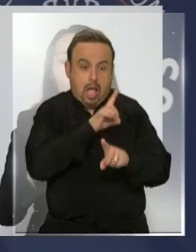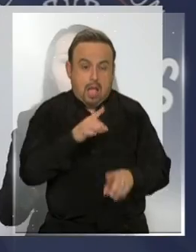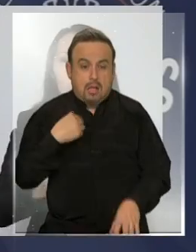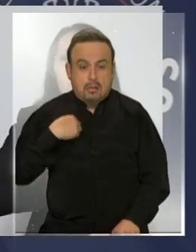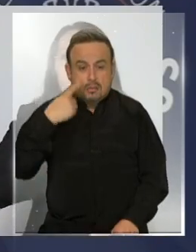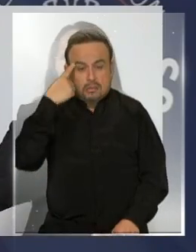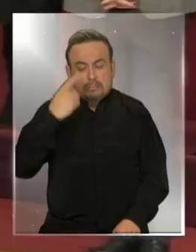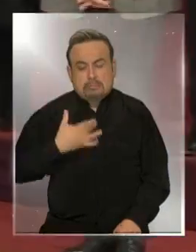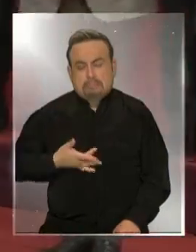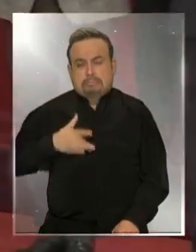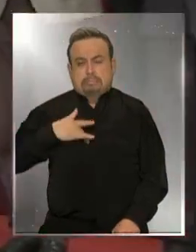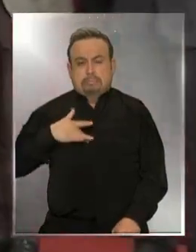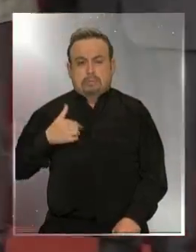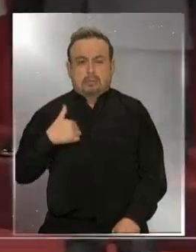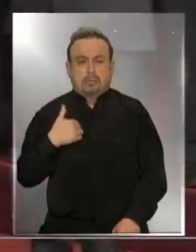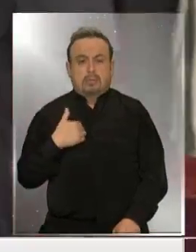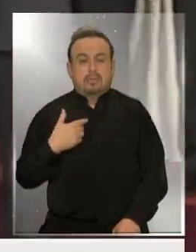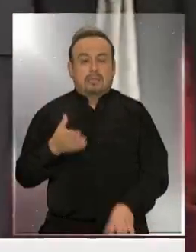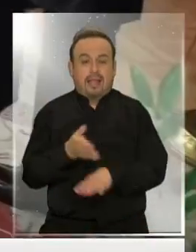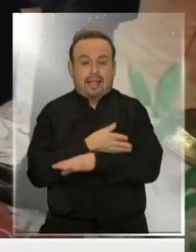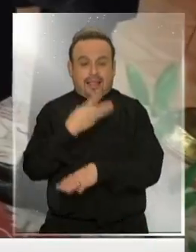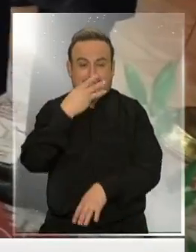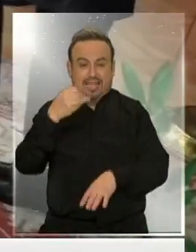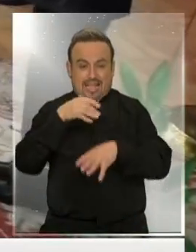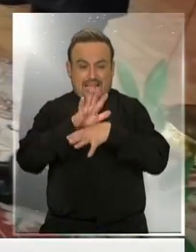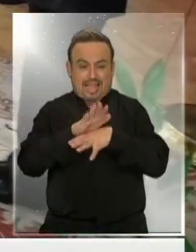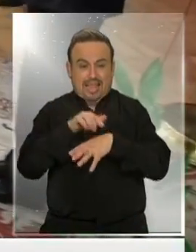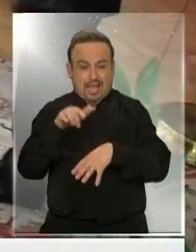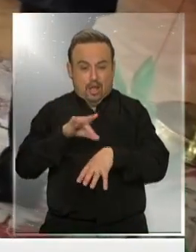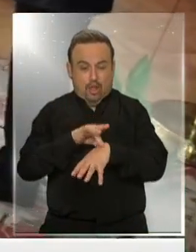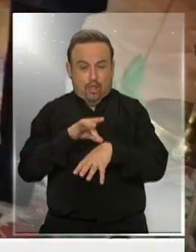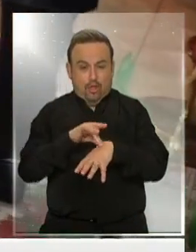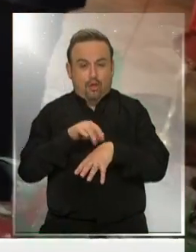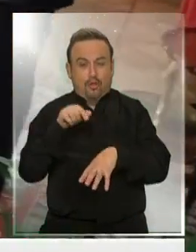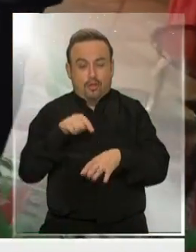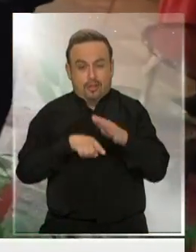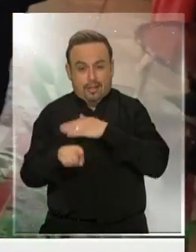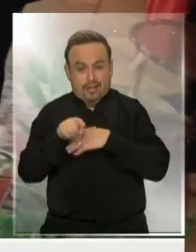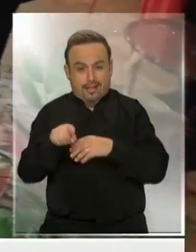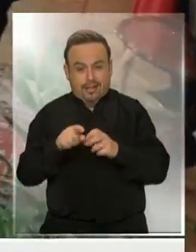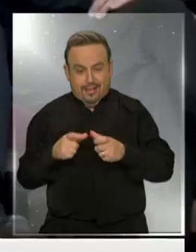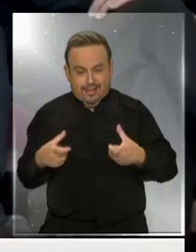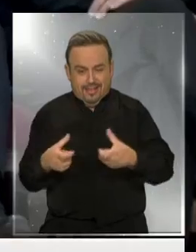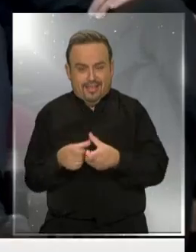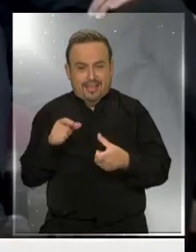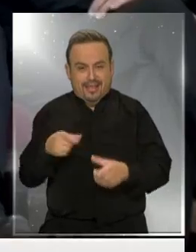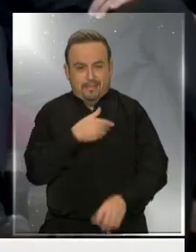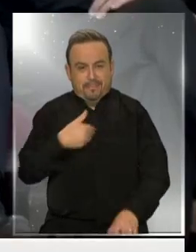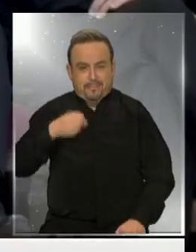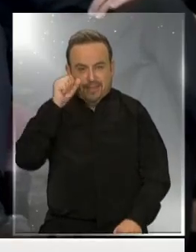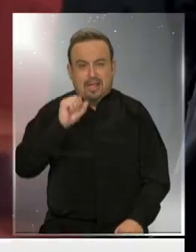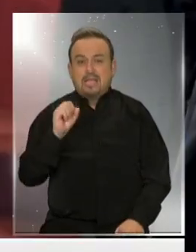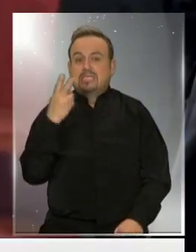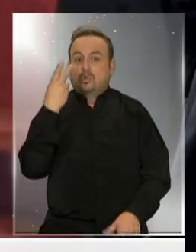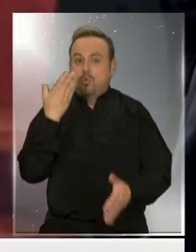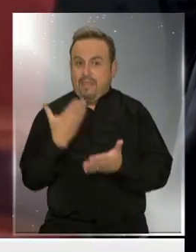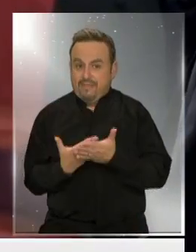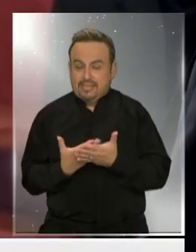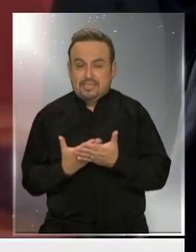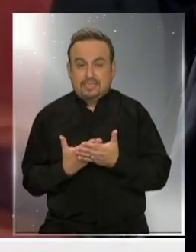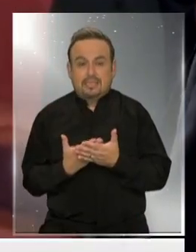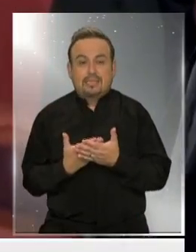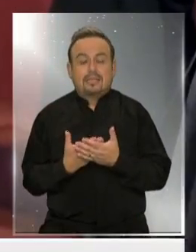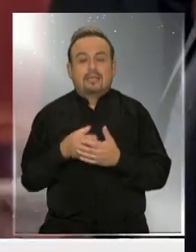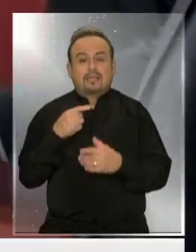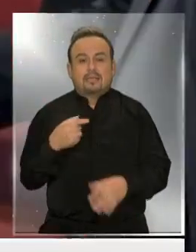pasado a sentir ofendidas. Hace 315 días, cuando este médico nefrólogo llegó al gabinete del presidente Piñera por segunda vez, la UDI